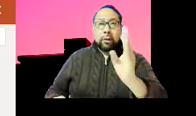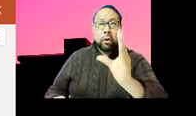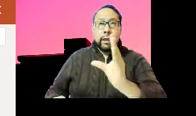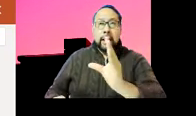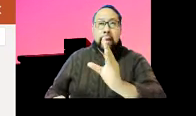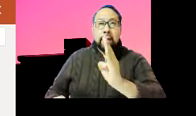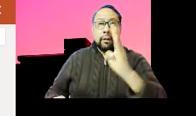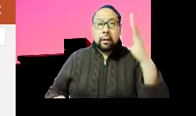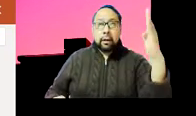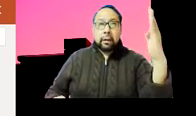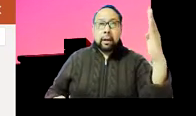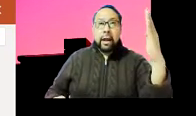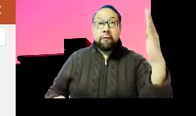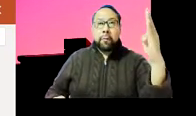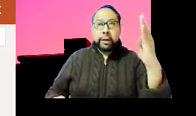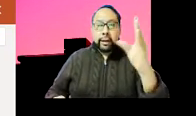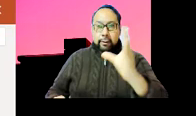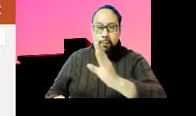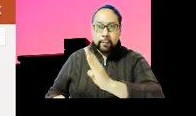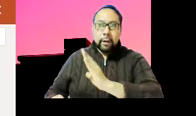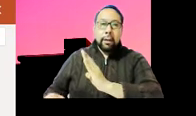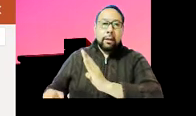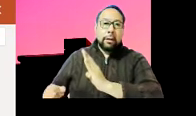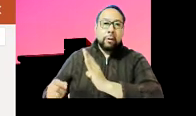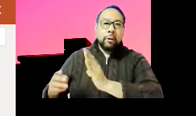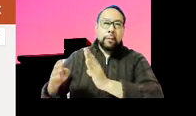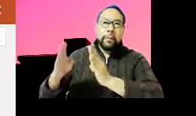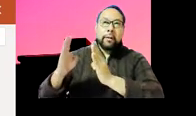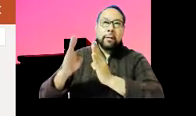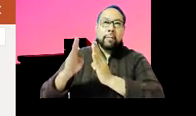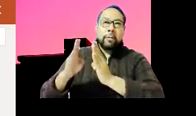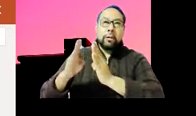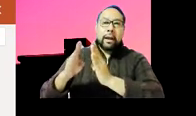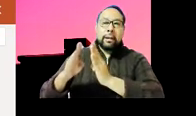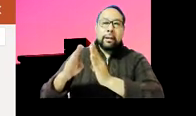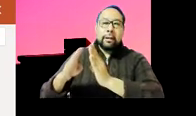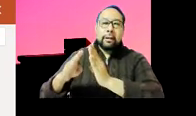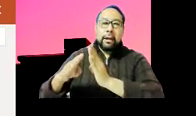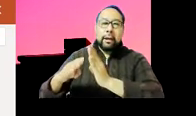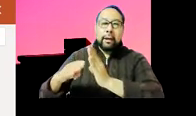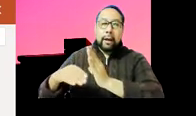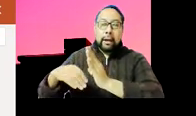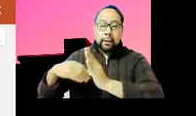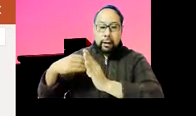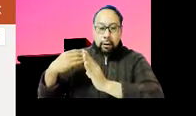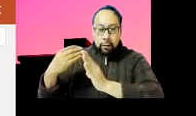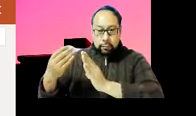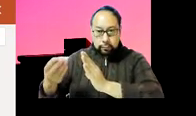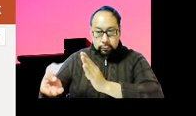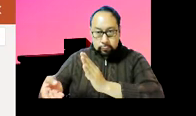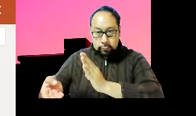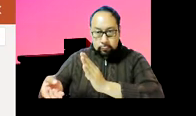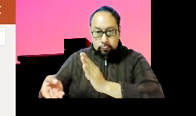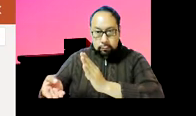sean más cordiales, que sean eufemónicas. Segundo, no trates de